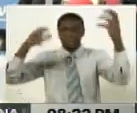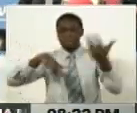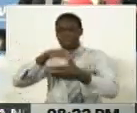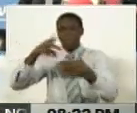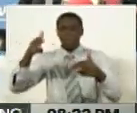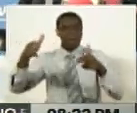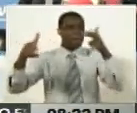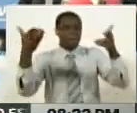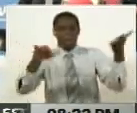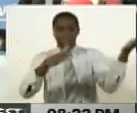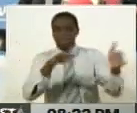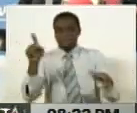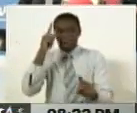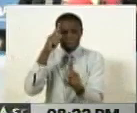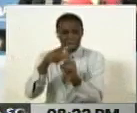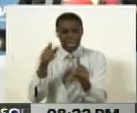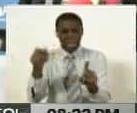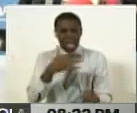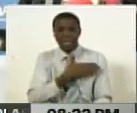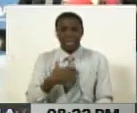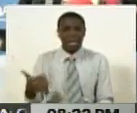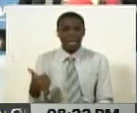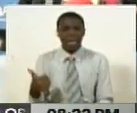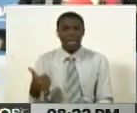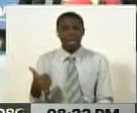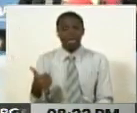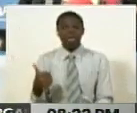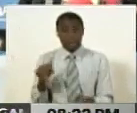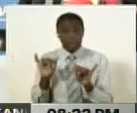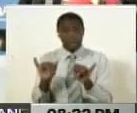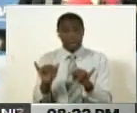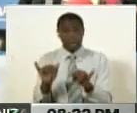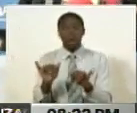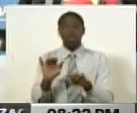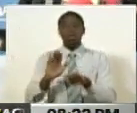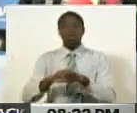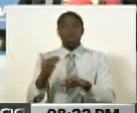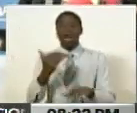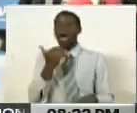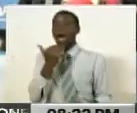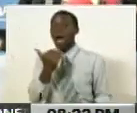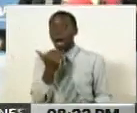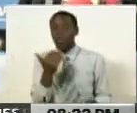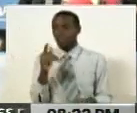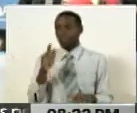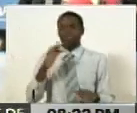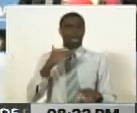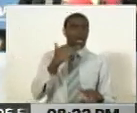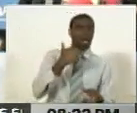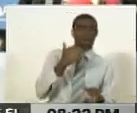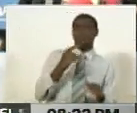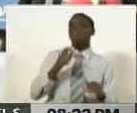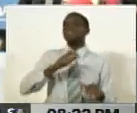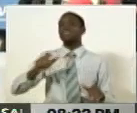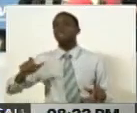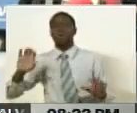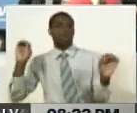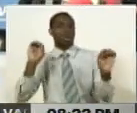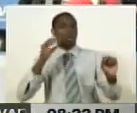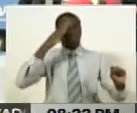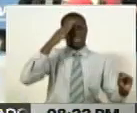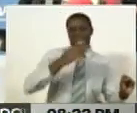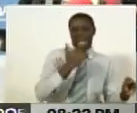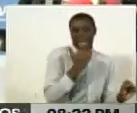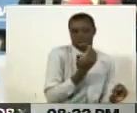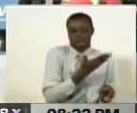país, porque todo alto mando civil o militar, medio o